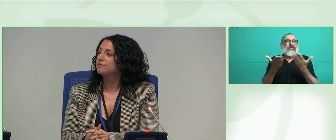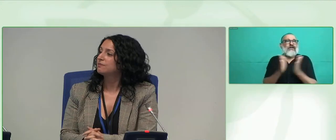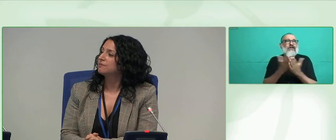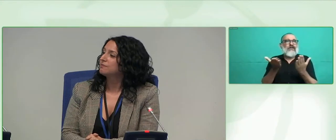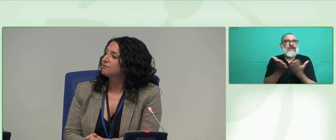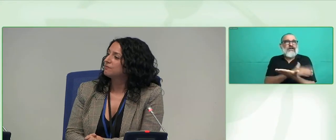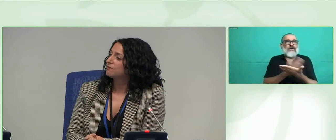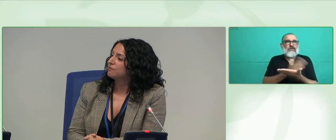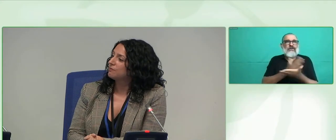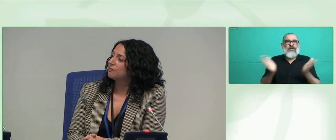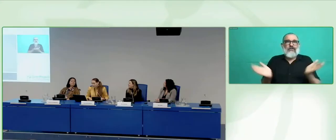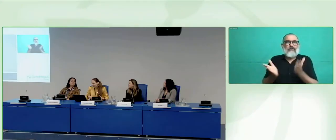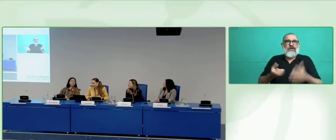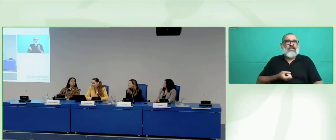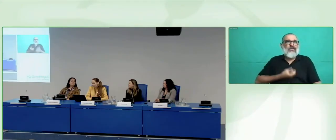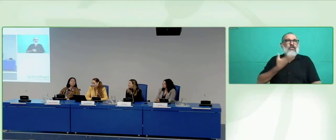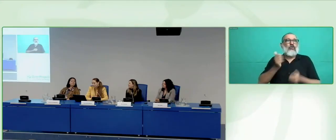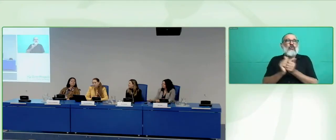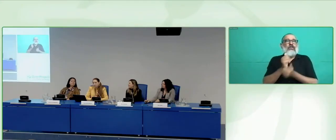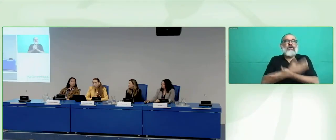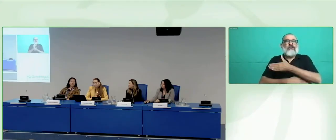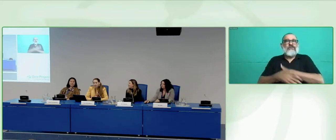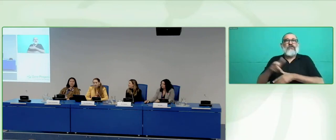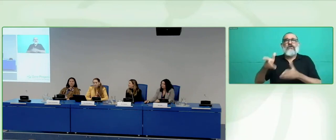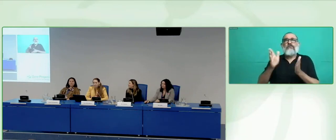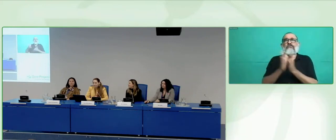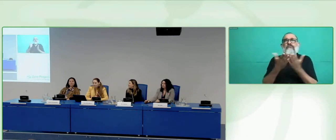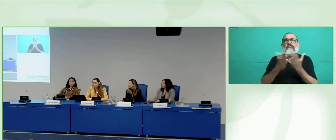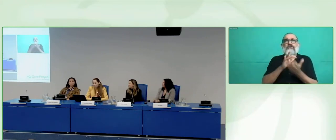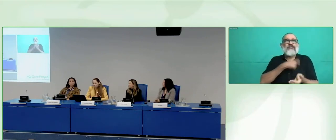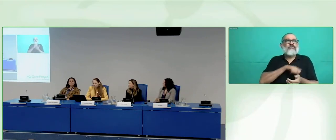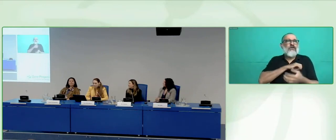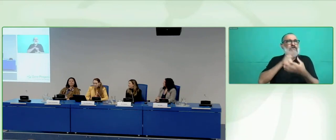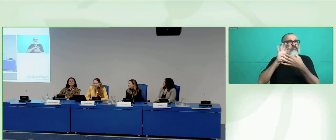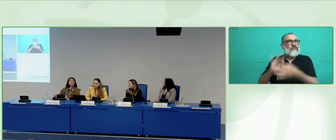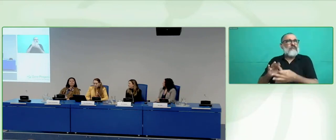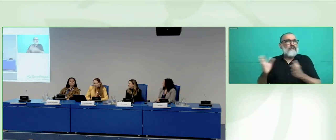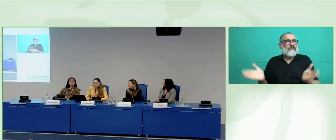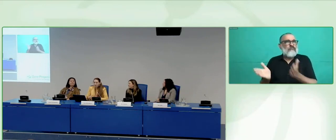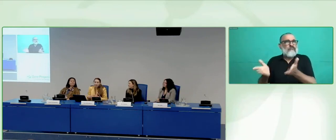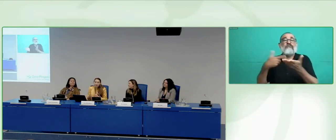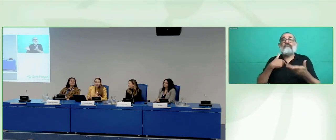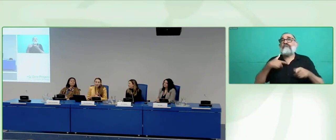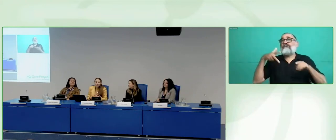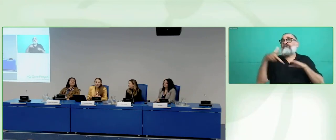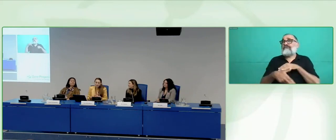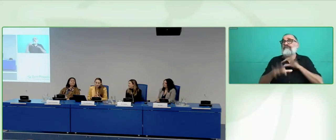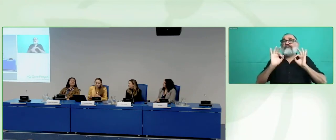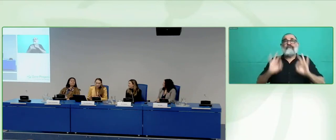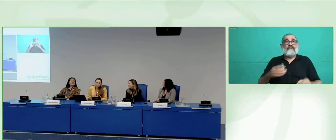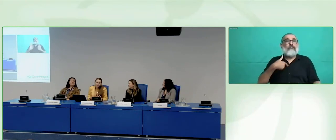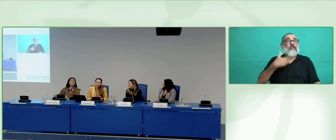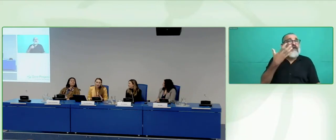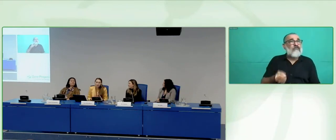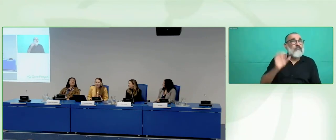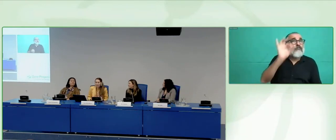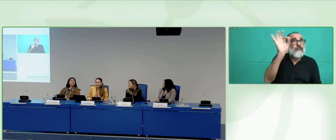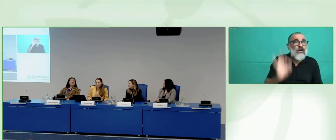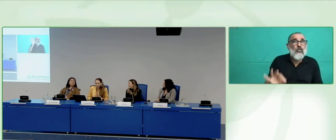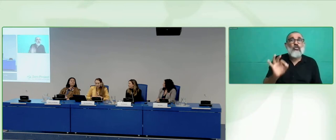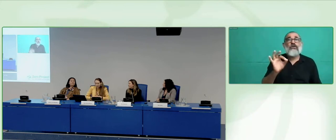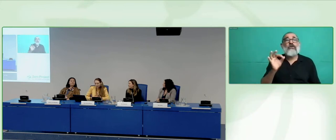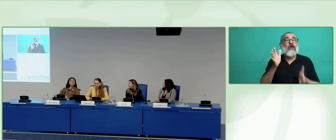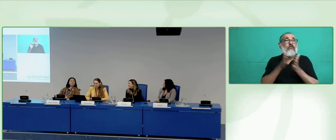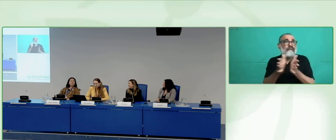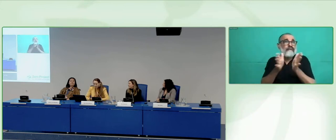Muchas gracias, Ana. Bueno, en honor del tiempo vamos a pasar a más que una sección de preguntas y respuestas, que era